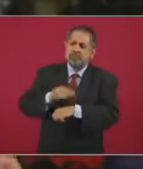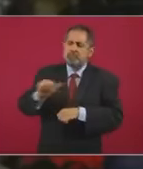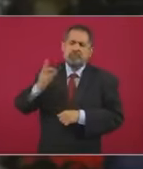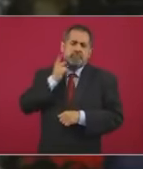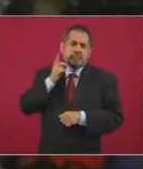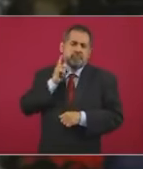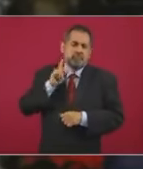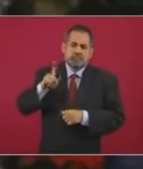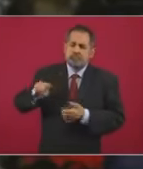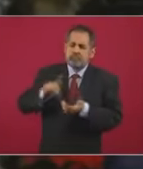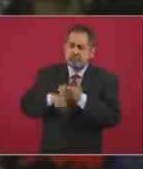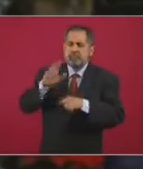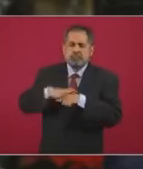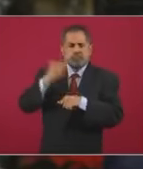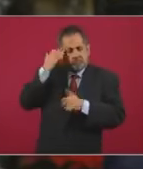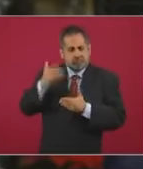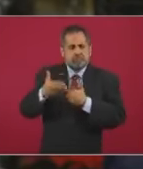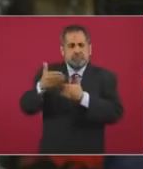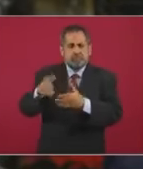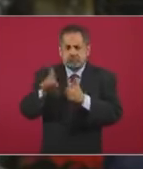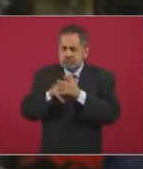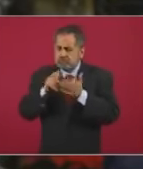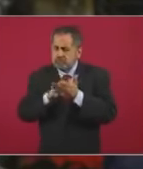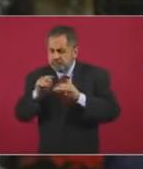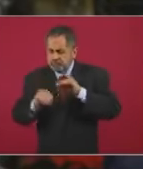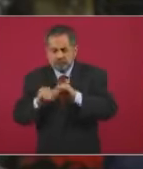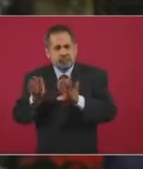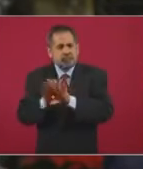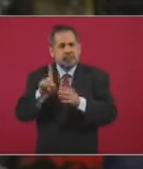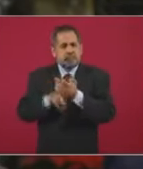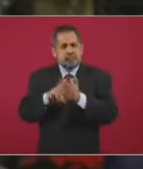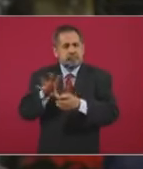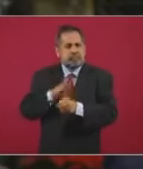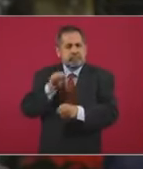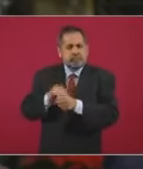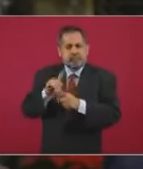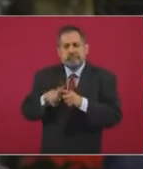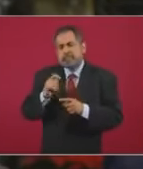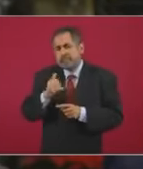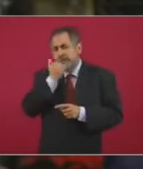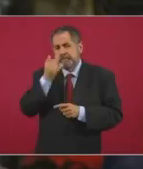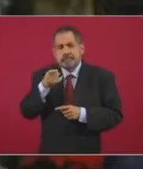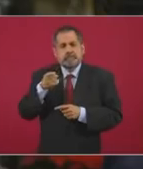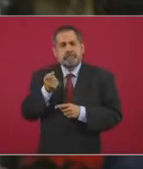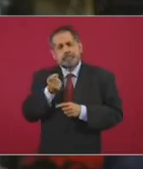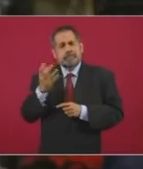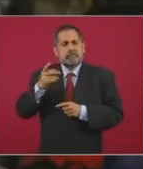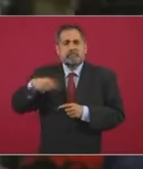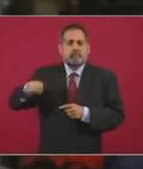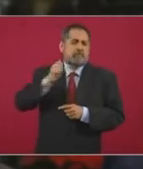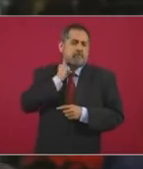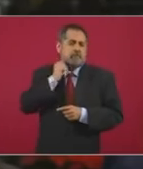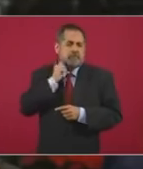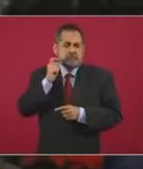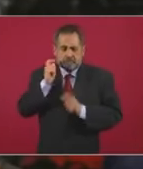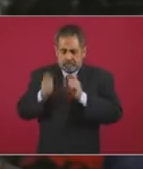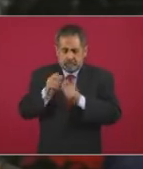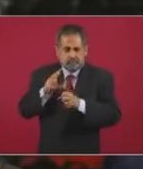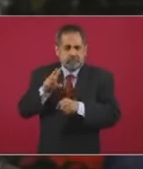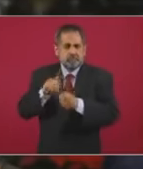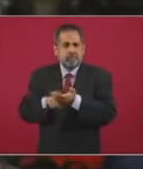legisladores, tienen todavía más tiempo para poder enmendar este error que cometieron de alguna manera los senadores